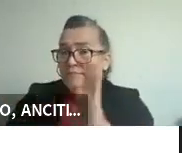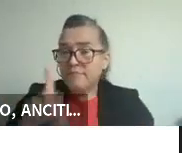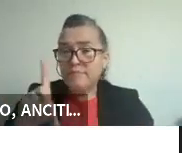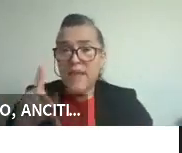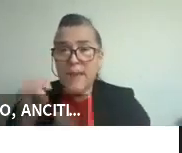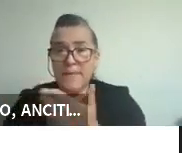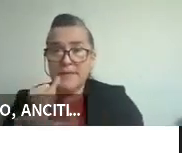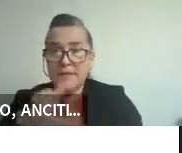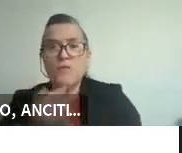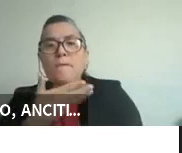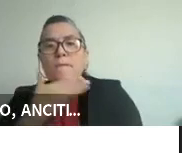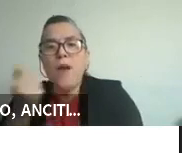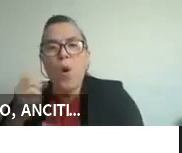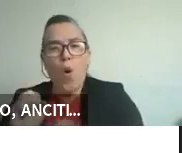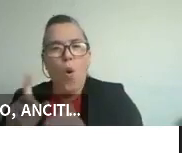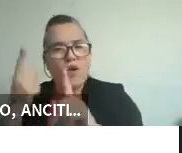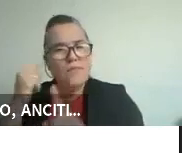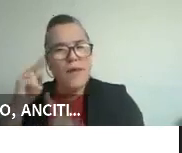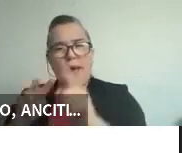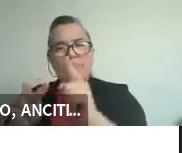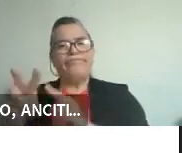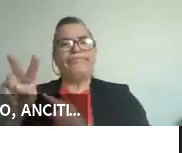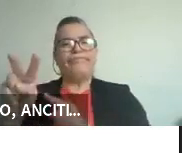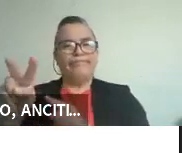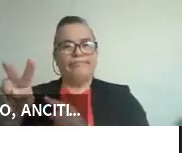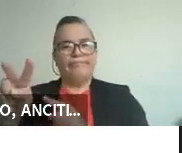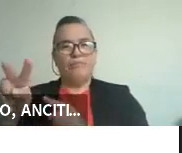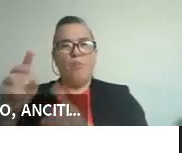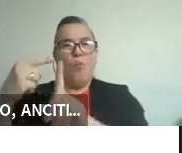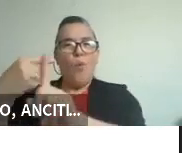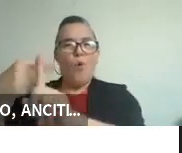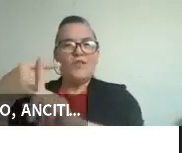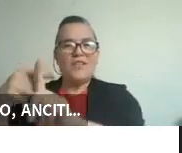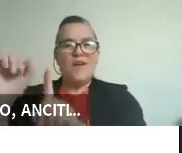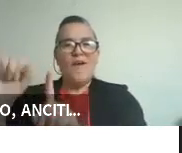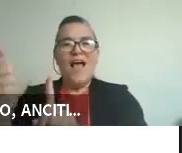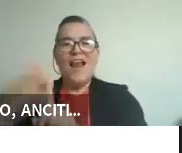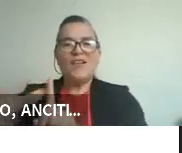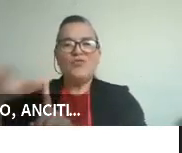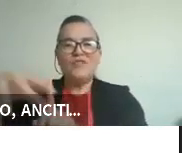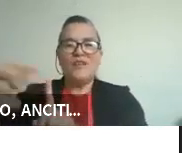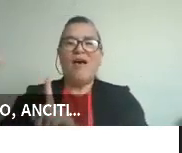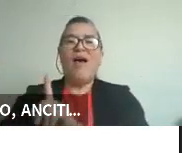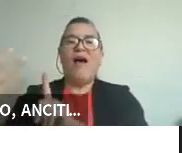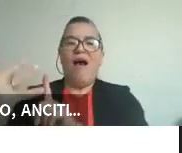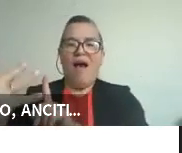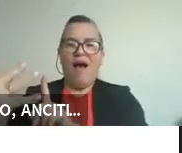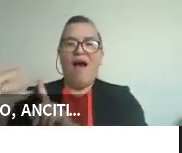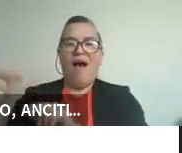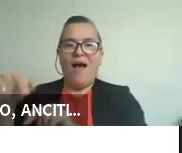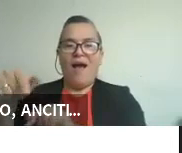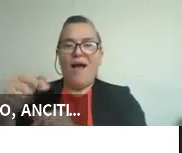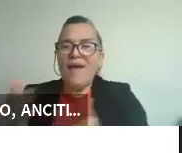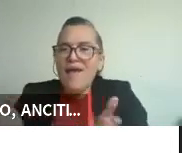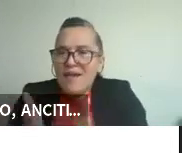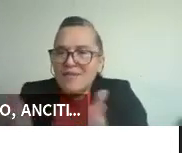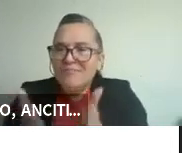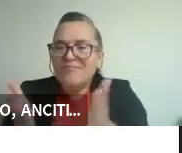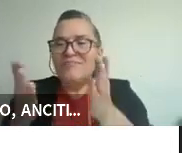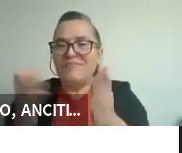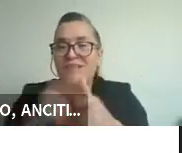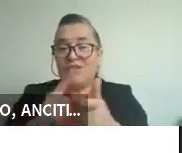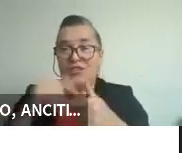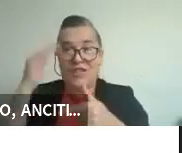posibilidades de proyectarse positivamente a la sociedad que las cobija y que las nutre de manera que el